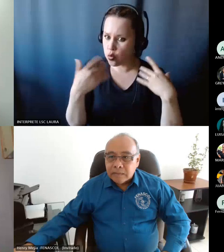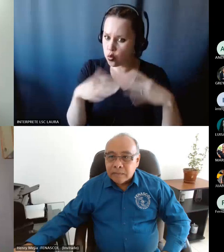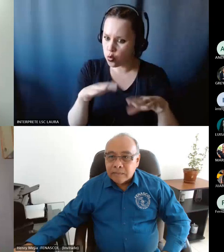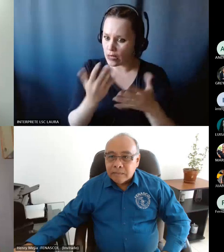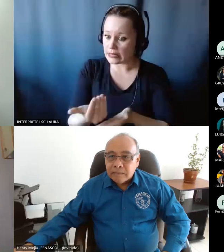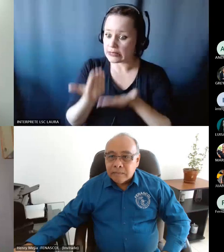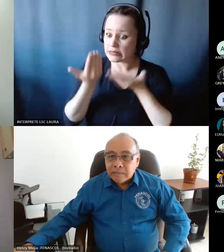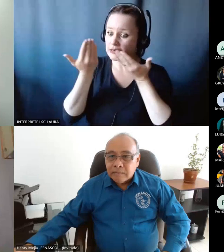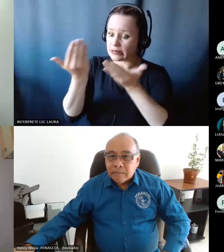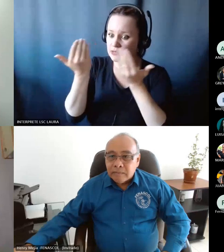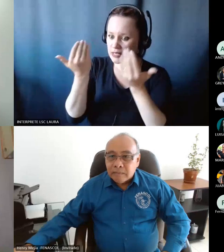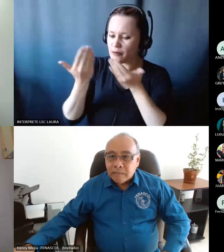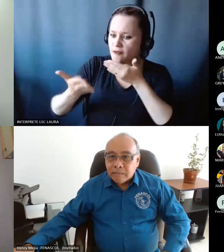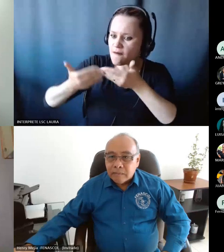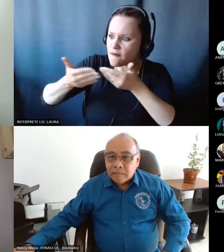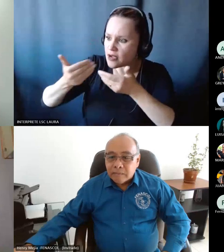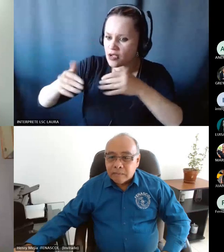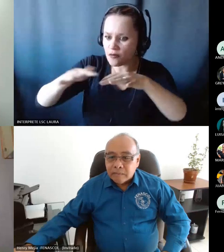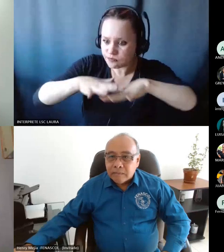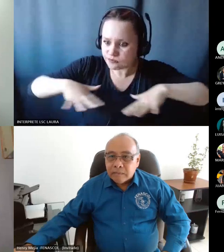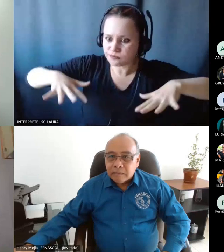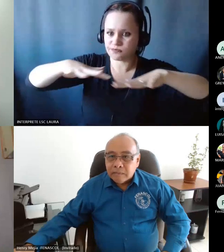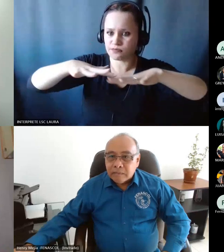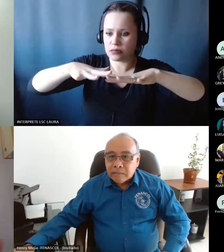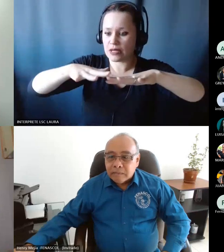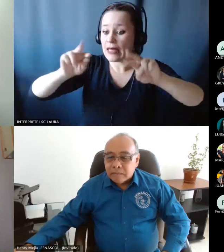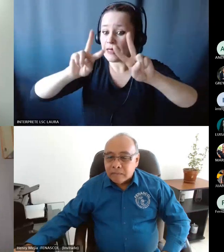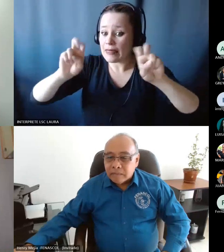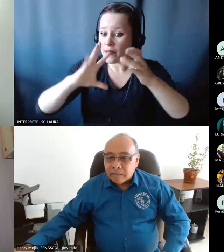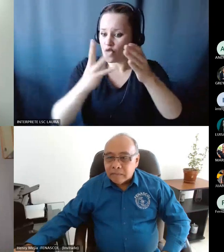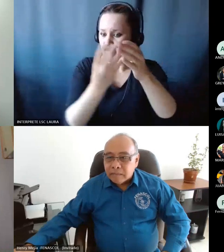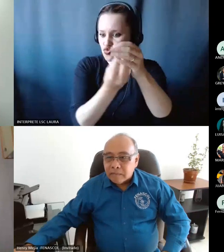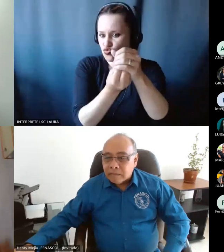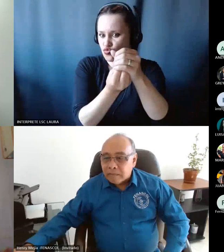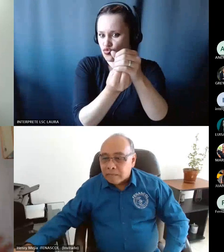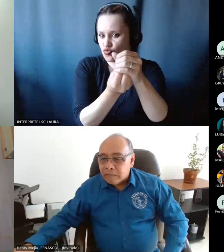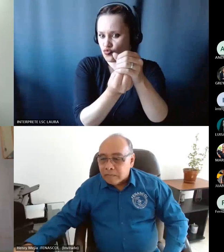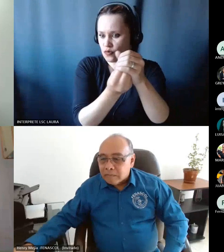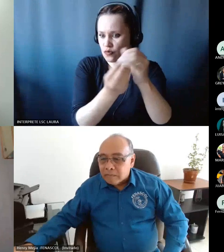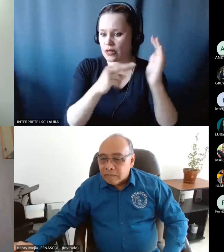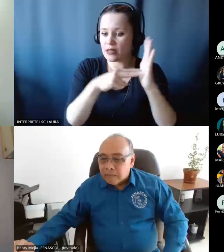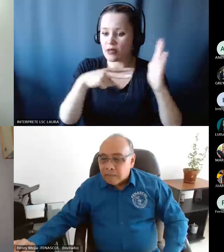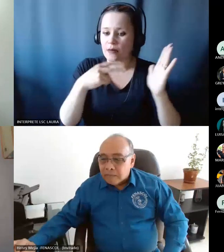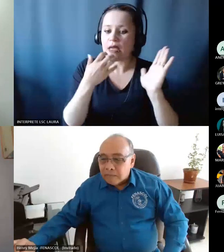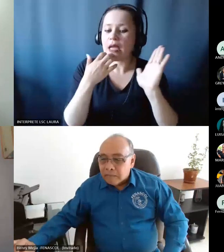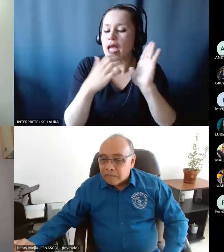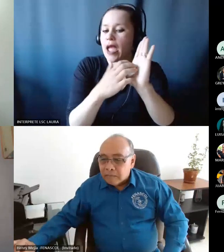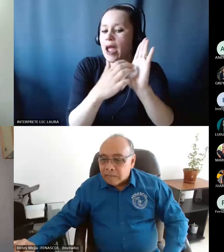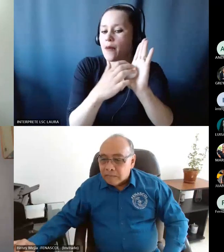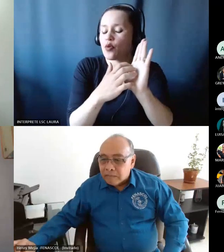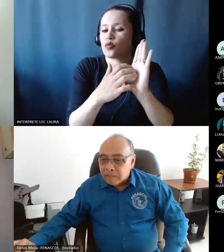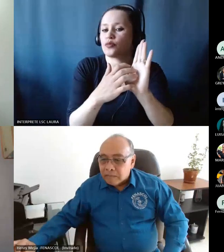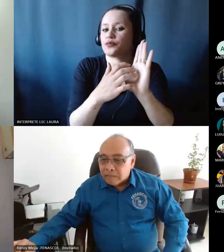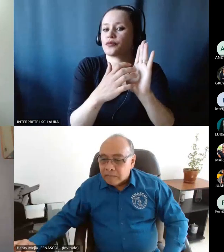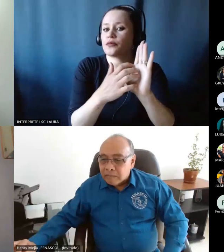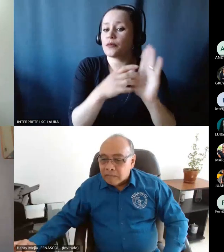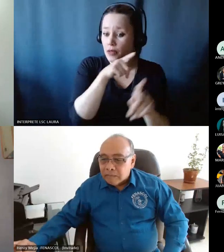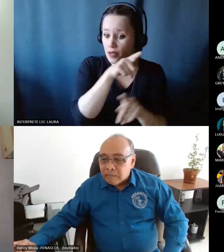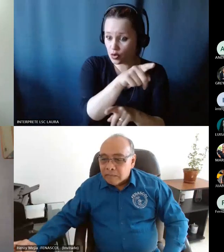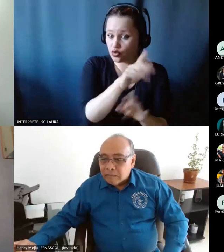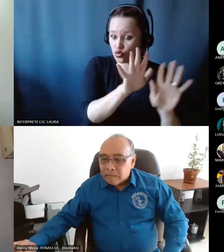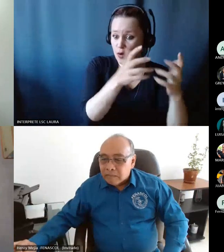ayuda a facilitar muchos escenarios y en temas de inclusión me parece maravilloso por ejemplo en el caso de telefónica Mob